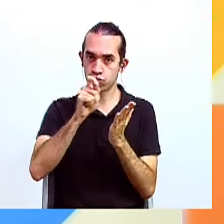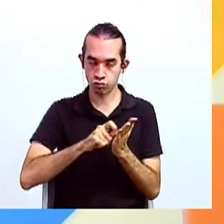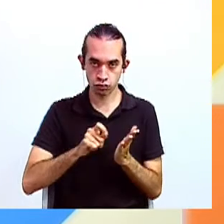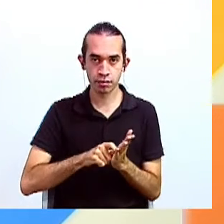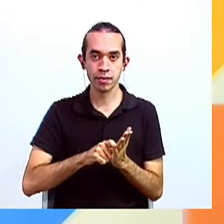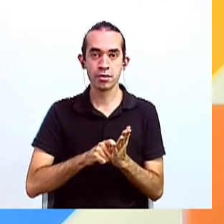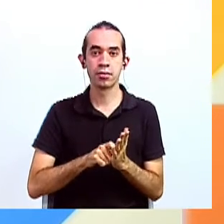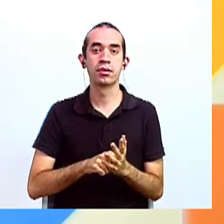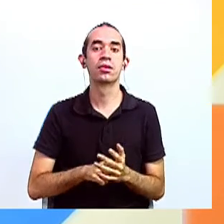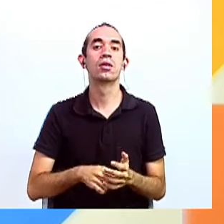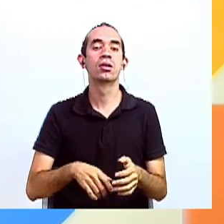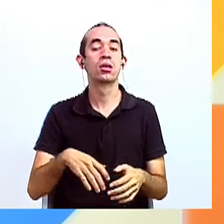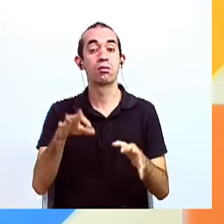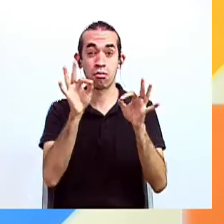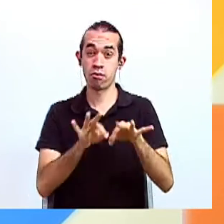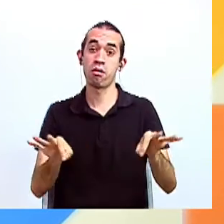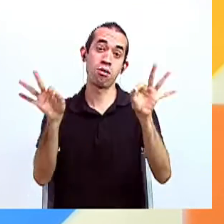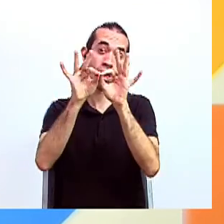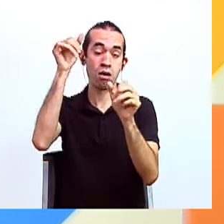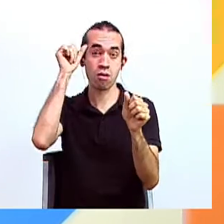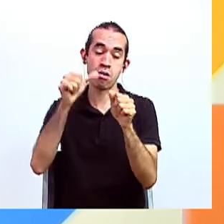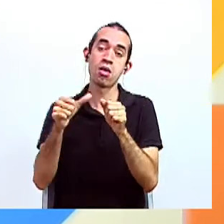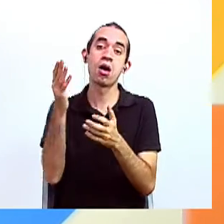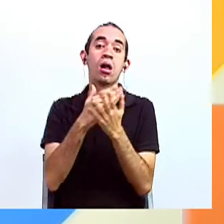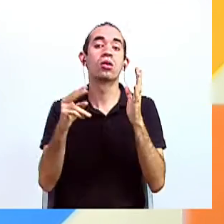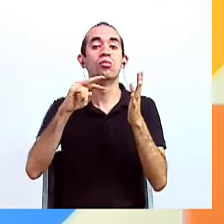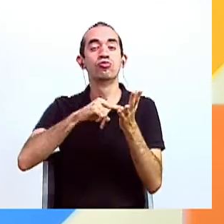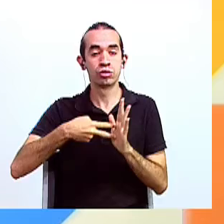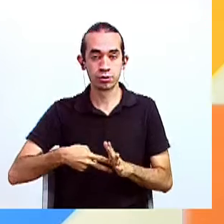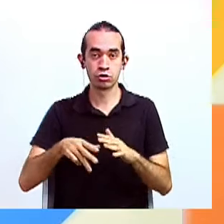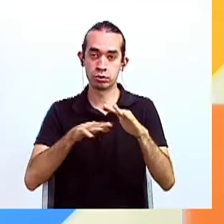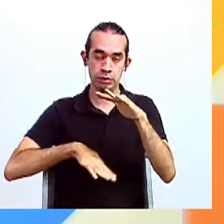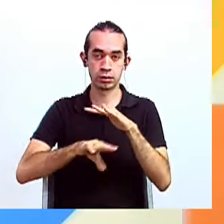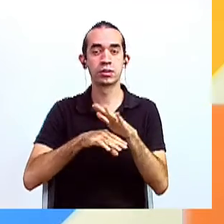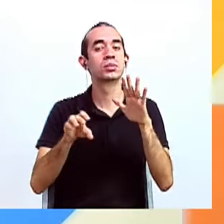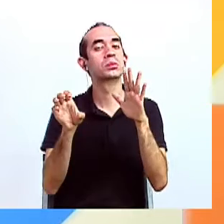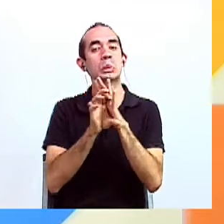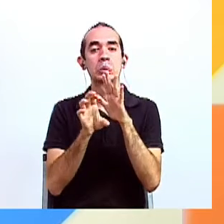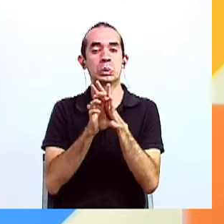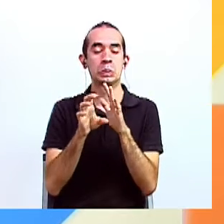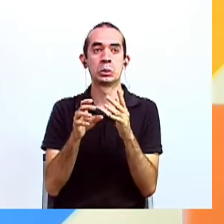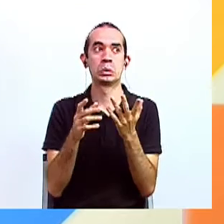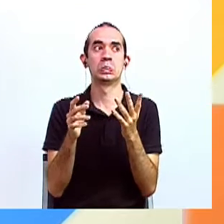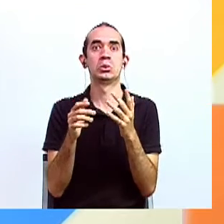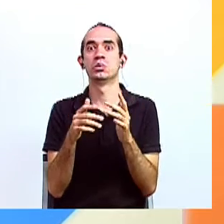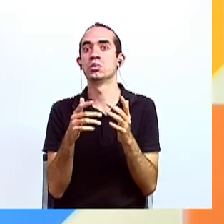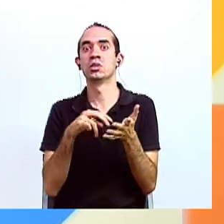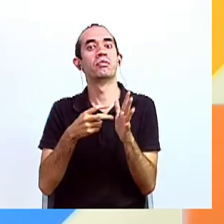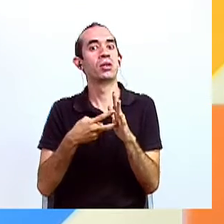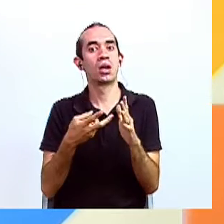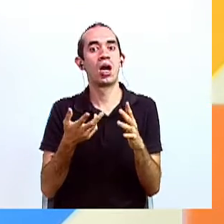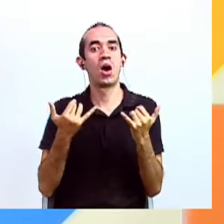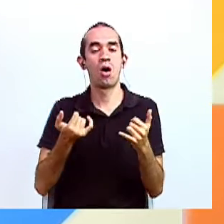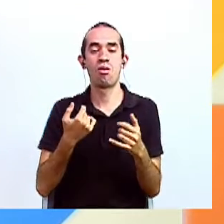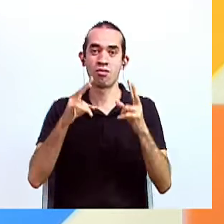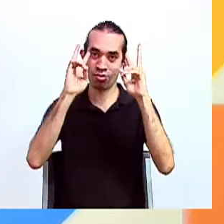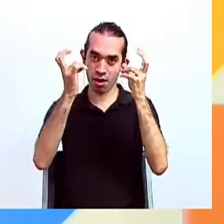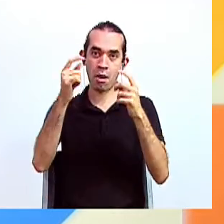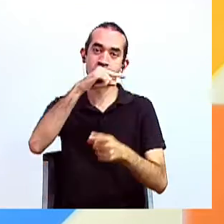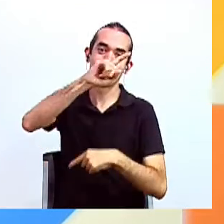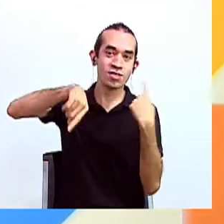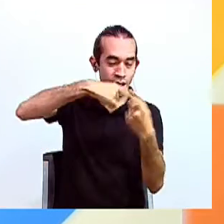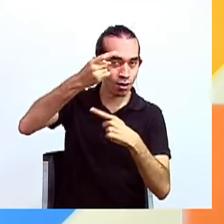Es importante que recordemos algunos conceptos básicos. Como vamos a hablar sobre los ciclos biogeoquímicos,